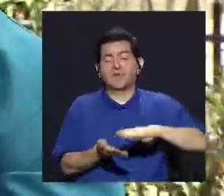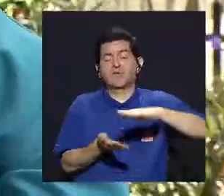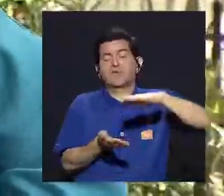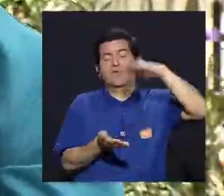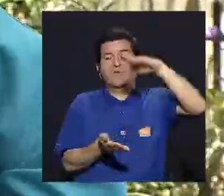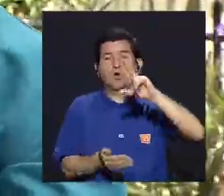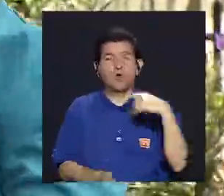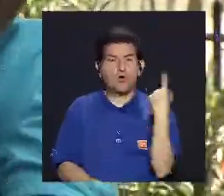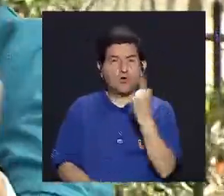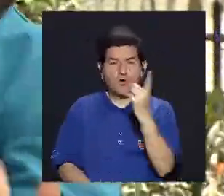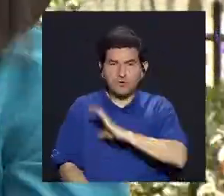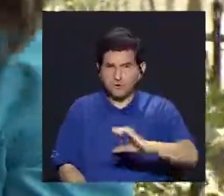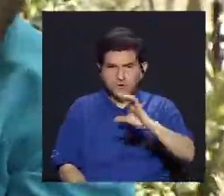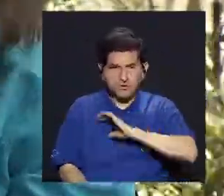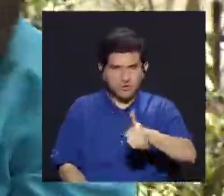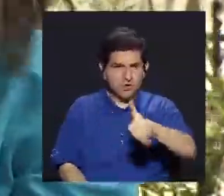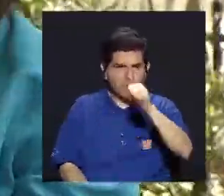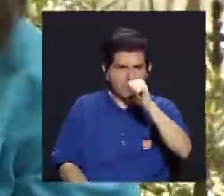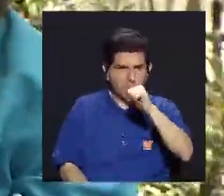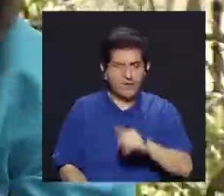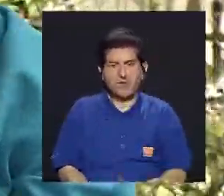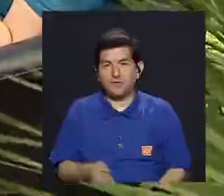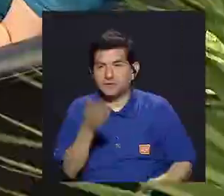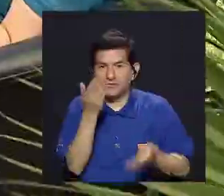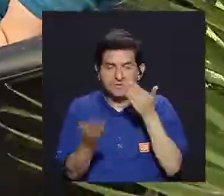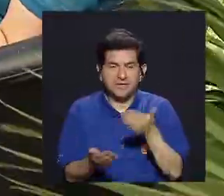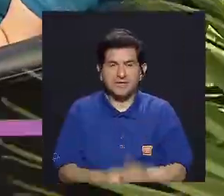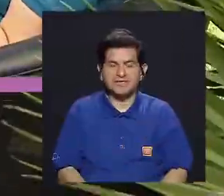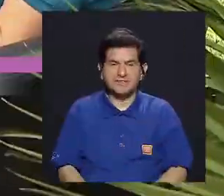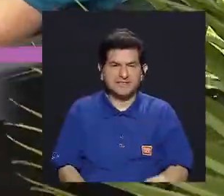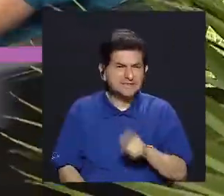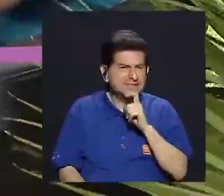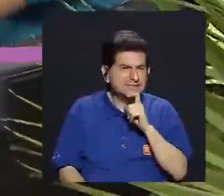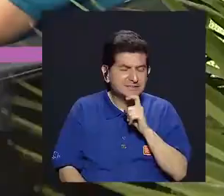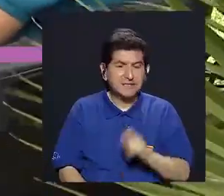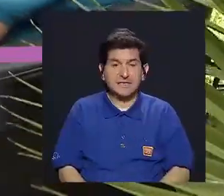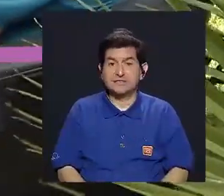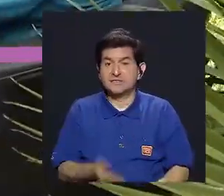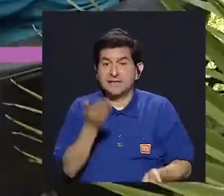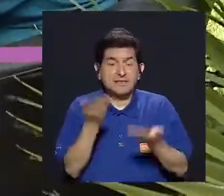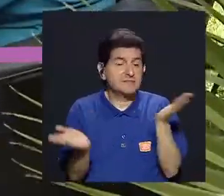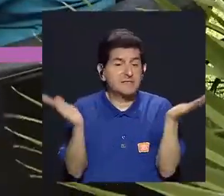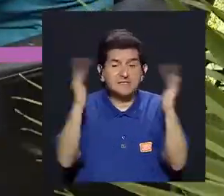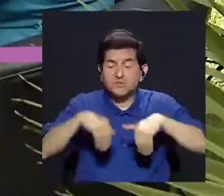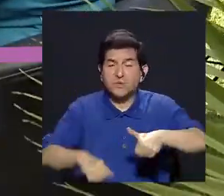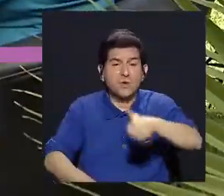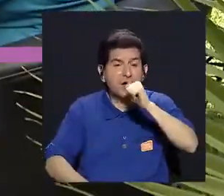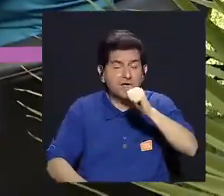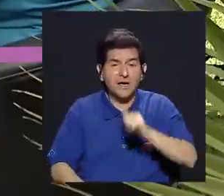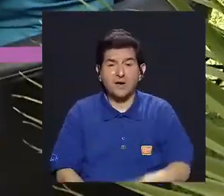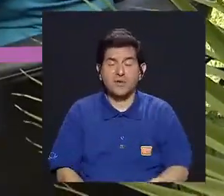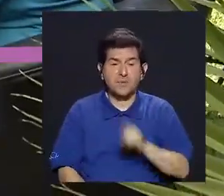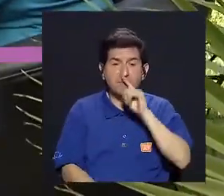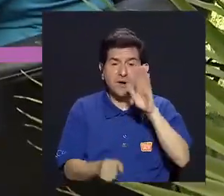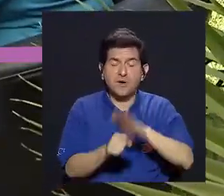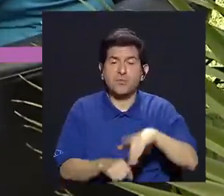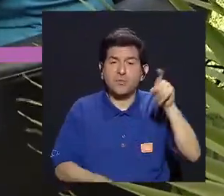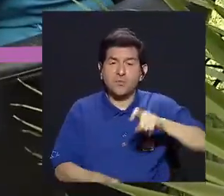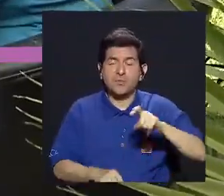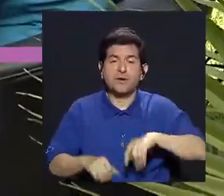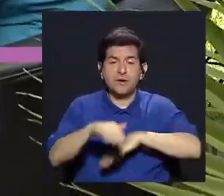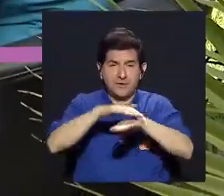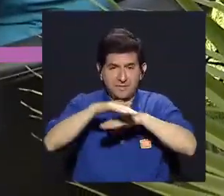suben no es sólo que la calidad del agua esté comprometida sino que el todo por ejemplo no haya agua para más